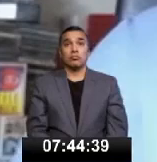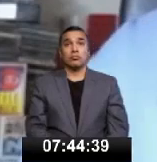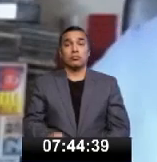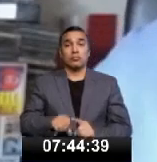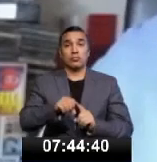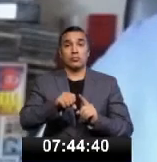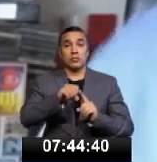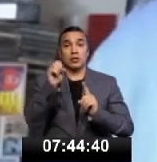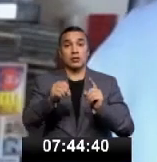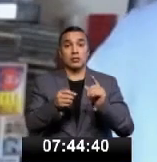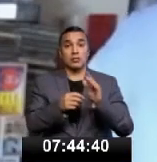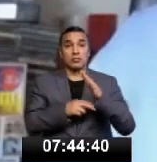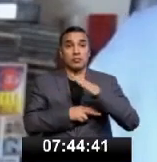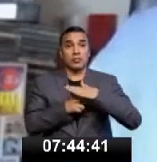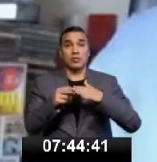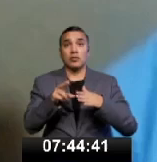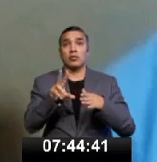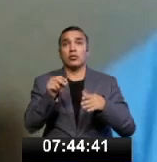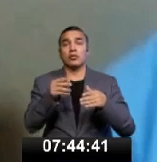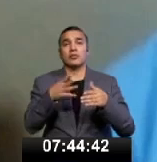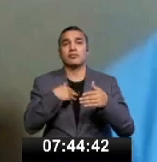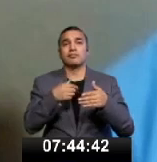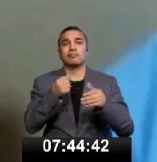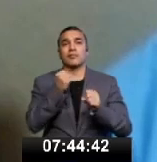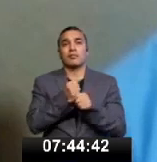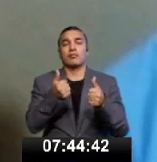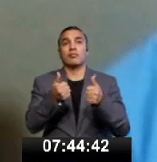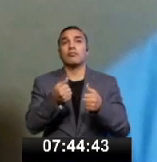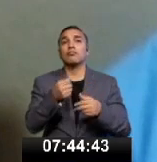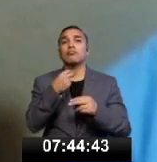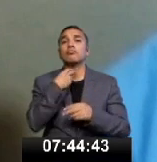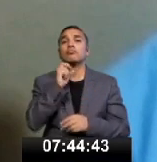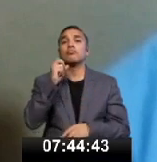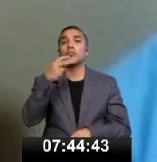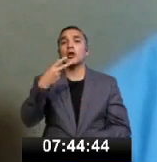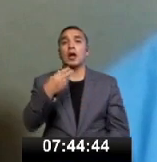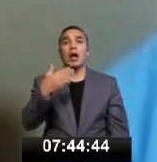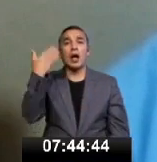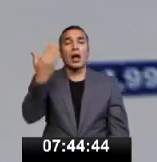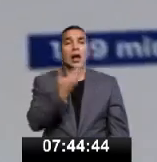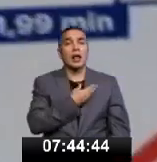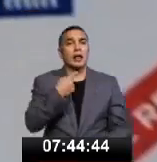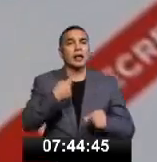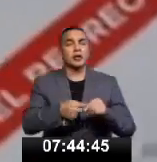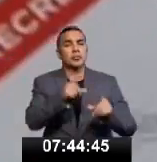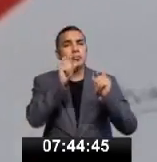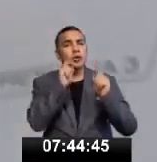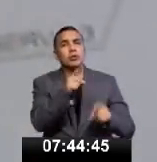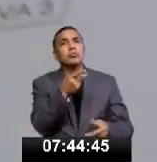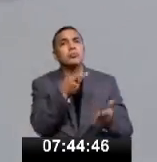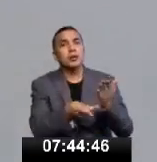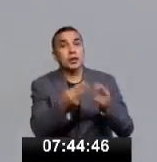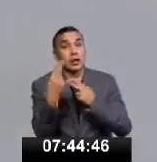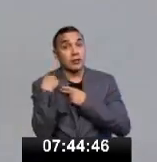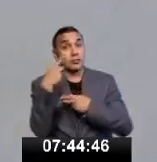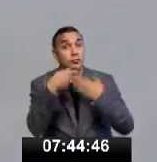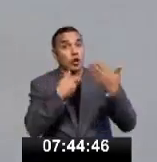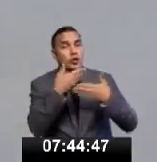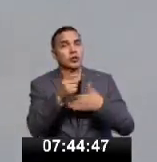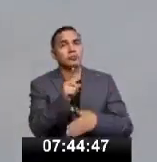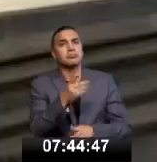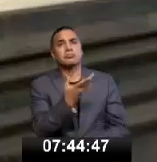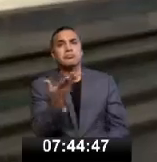subsistemas de transporte en Quito no son eficientes. Buscamos la versión del vicealcalde de Quito, Santiago Guarderas, encargado del